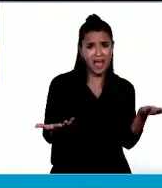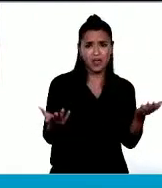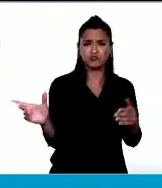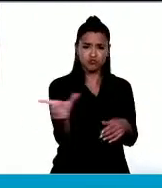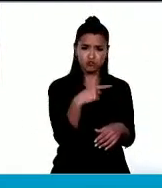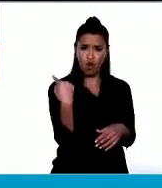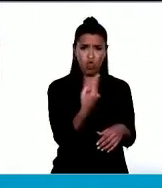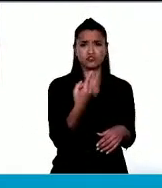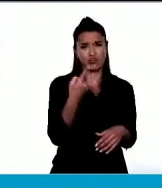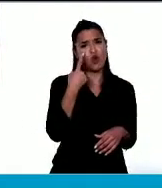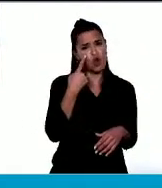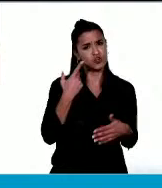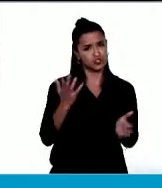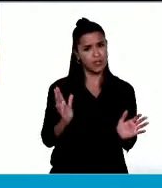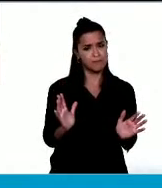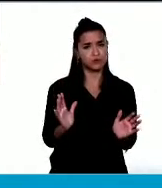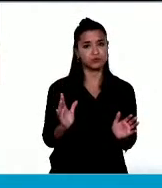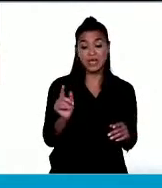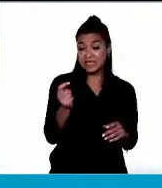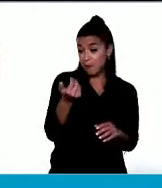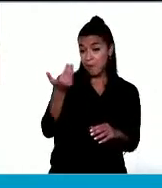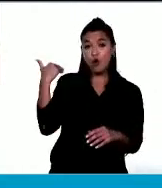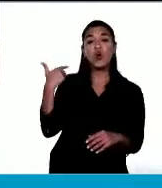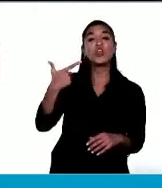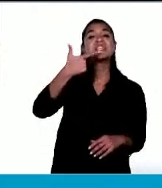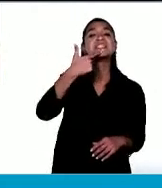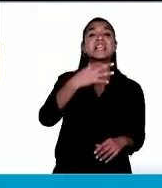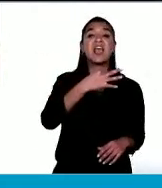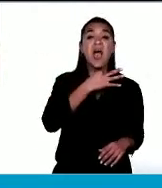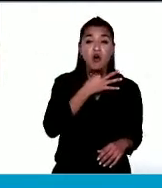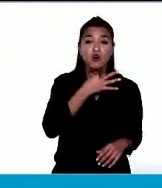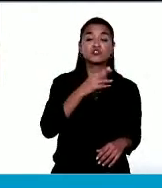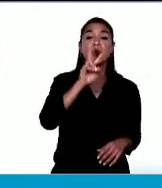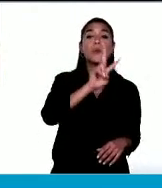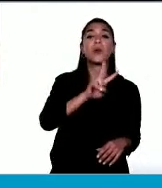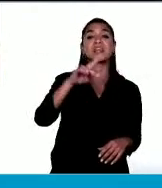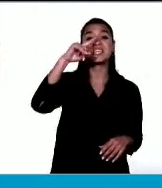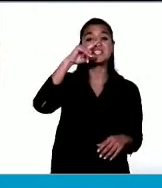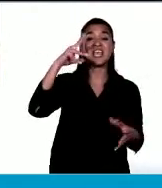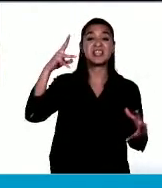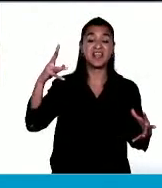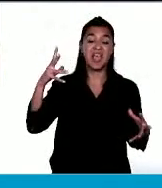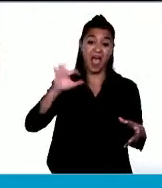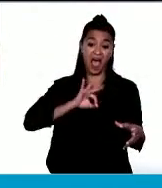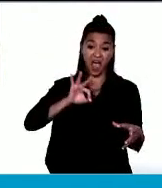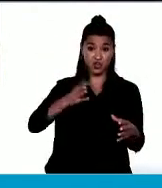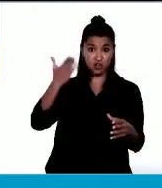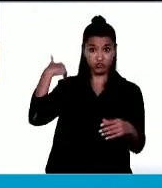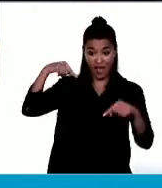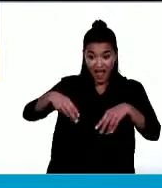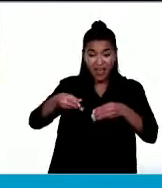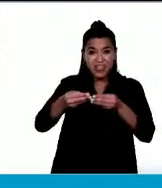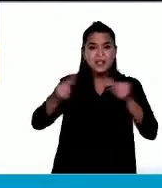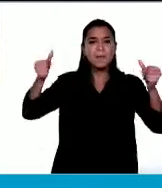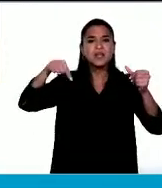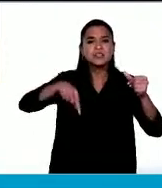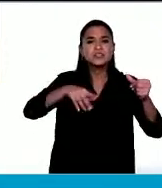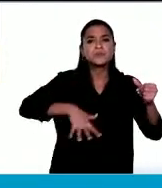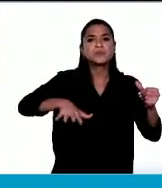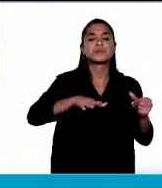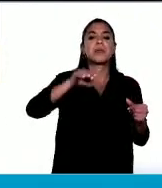conocemos. Hace pocos días, el 17 de agosto, se cumplieron 27 años de la desaparición acá en esta ciudad de Miguel